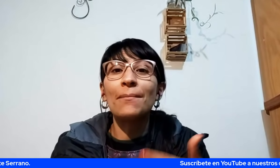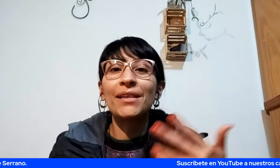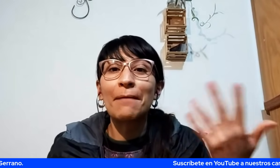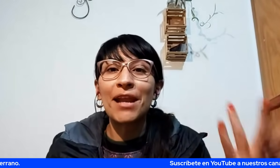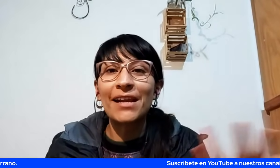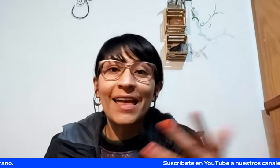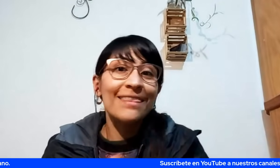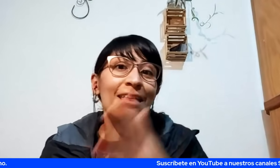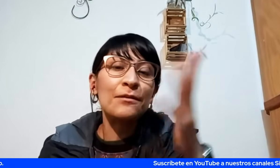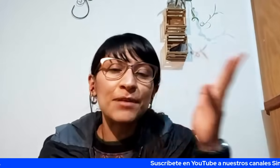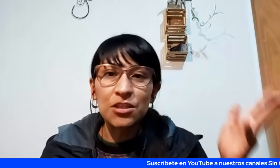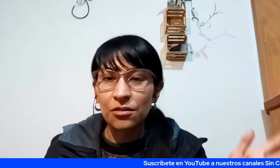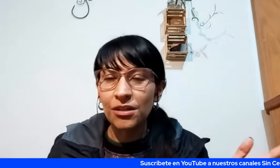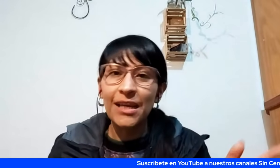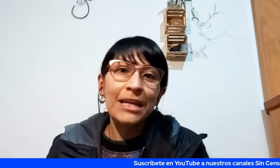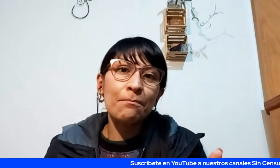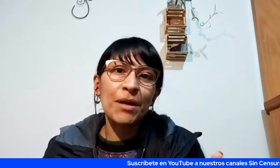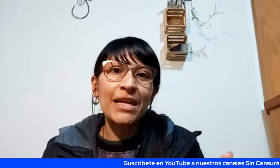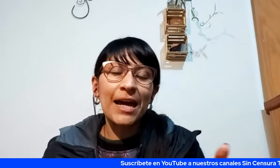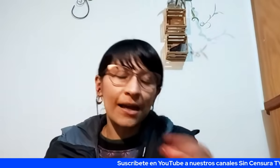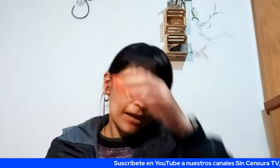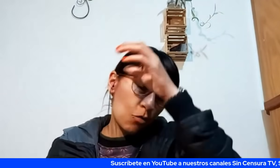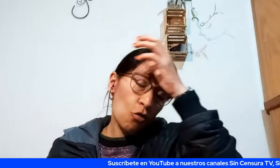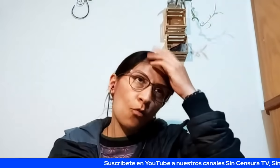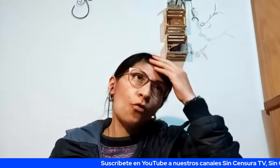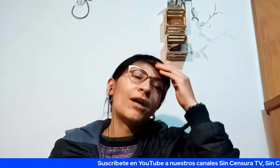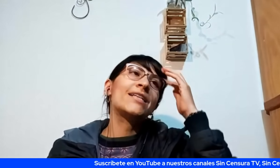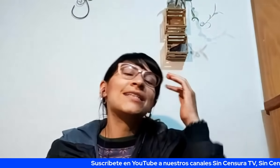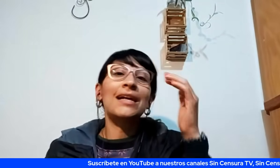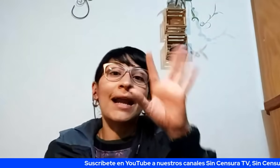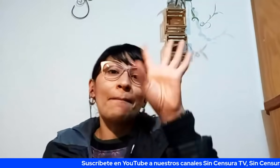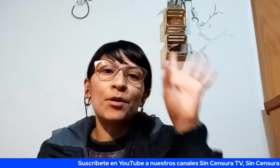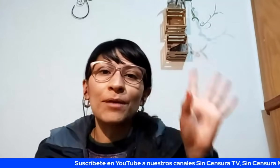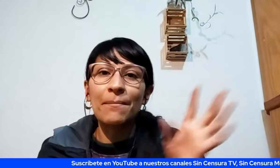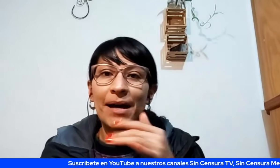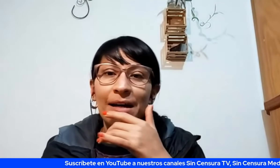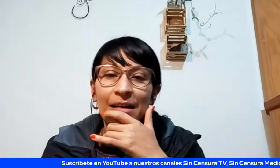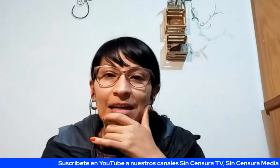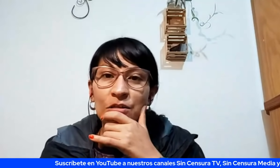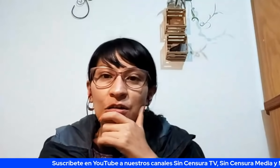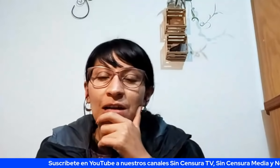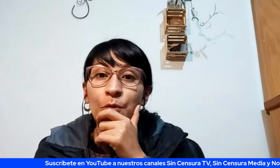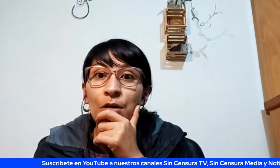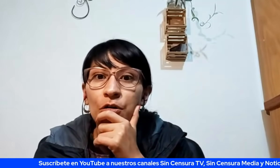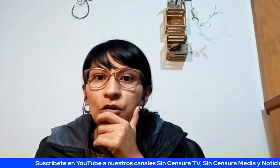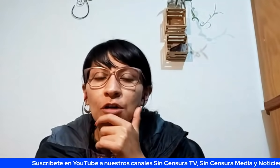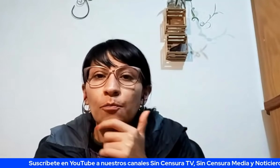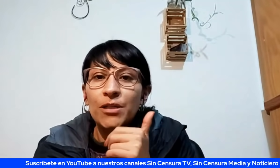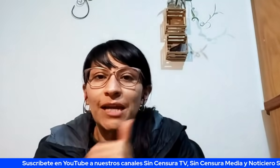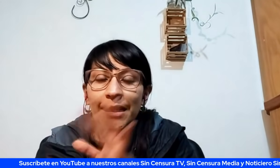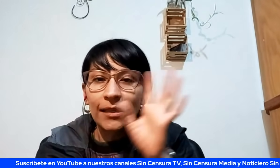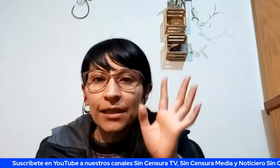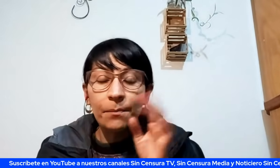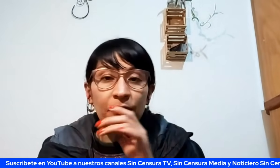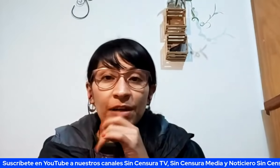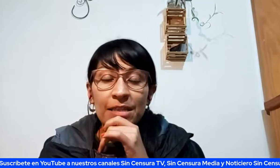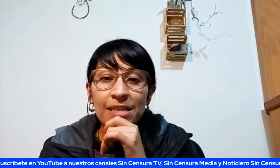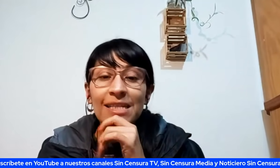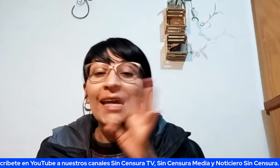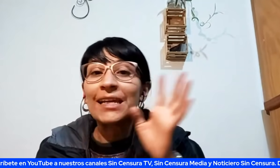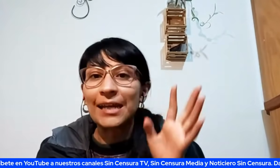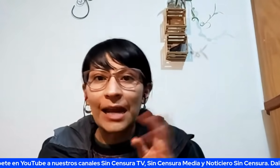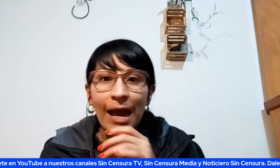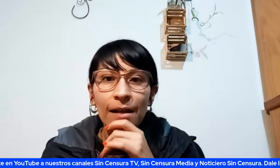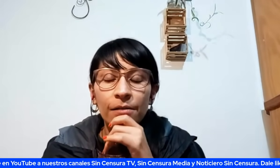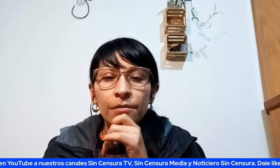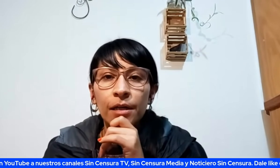digamos, solamente hablar de división implica como este gran problema nacional. Bueno, yo digo, pues la gente tiene